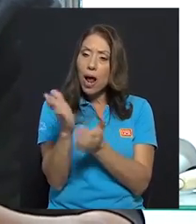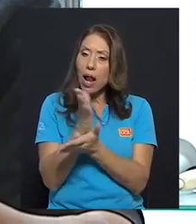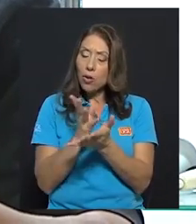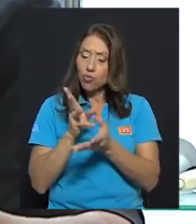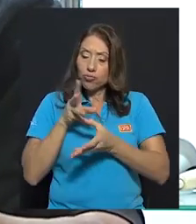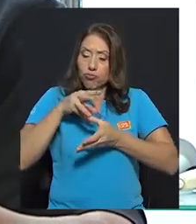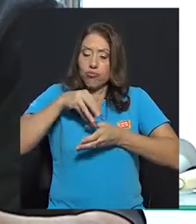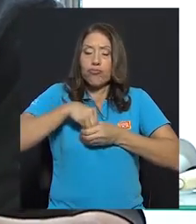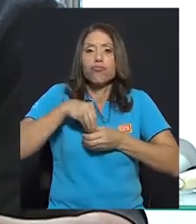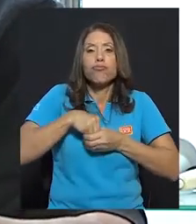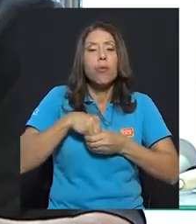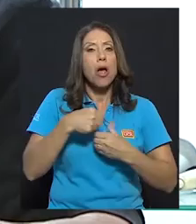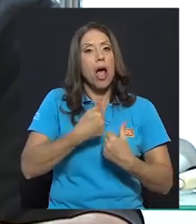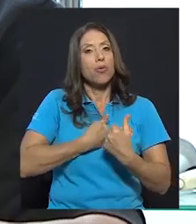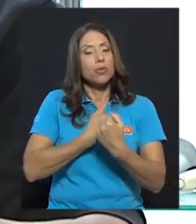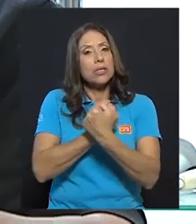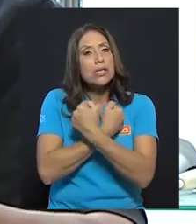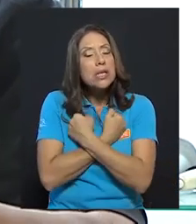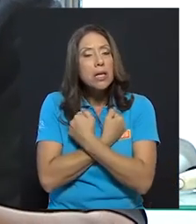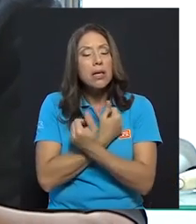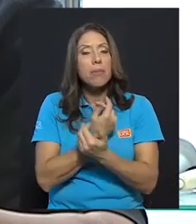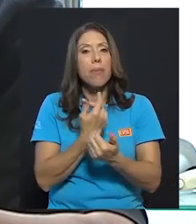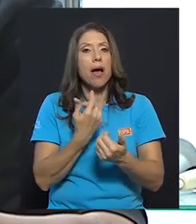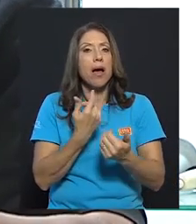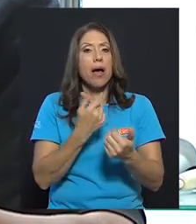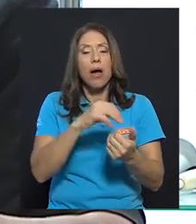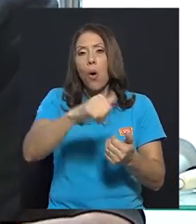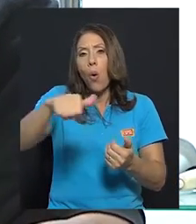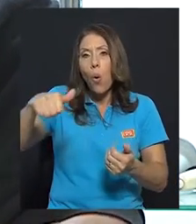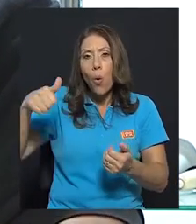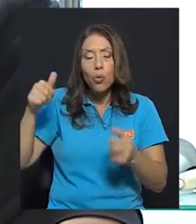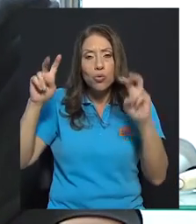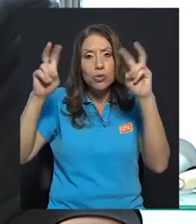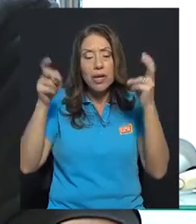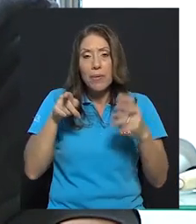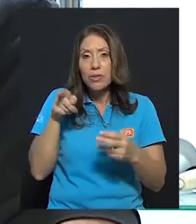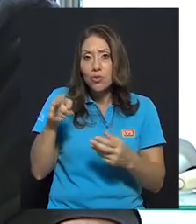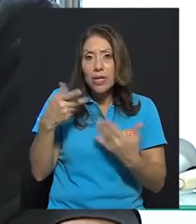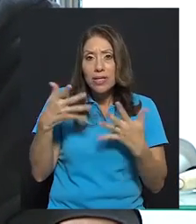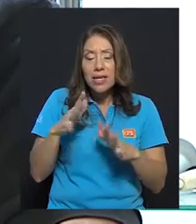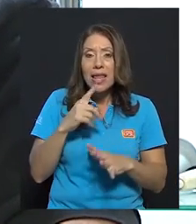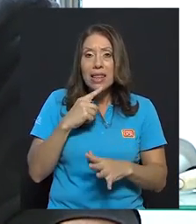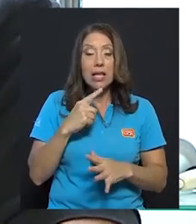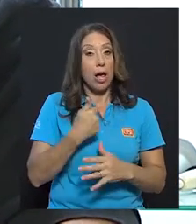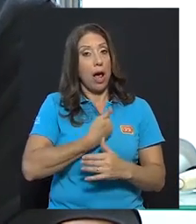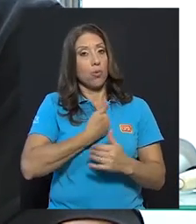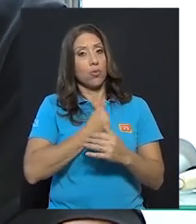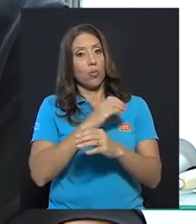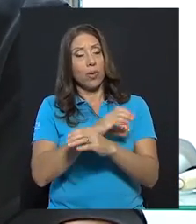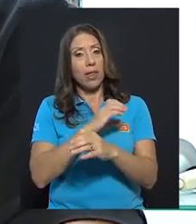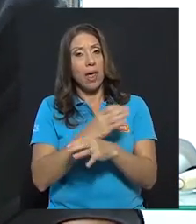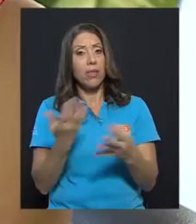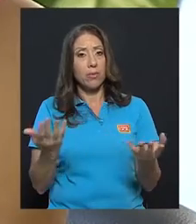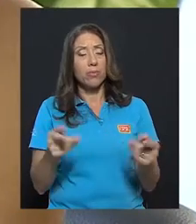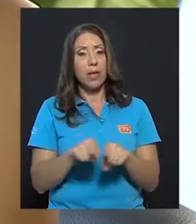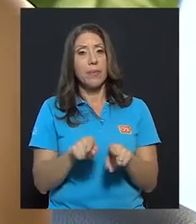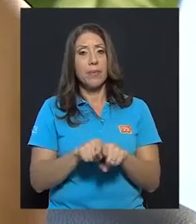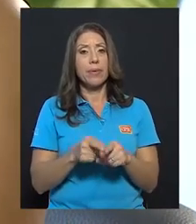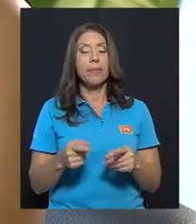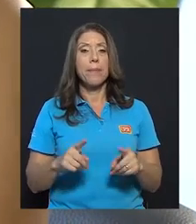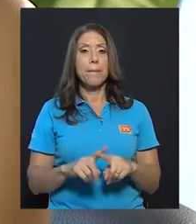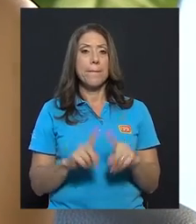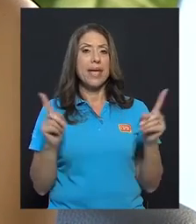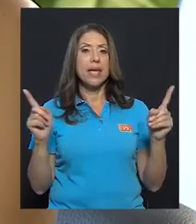son inherentes a la sexualidad, como la autoestima y como son otros que usted pues, el autocuidado. El autocuidado que ha